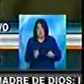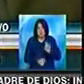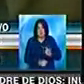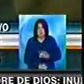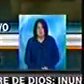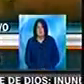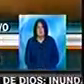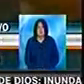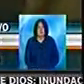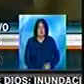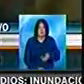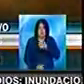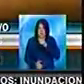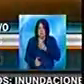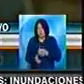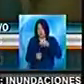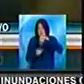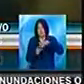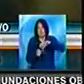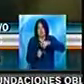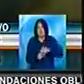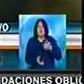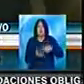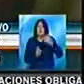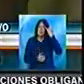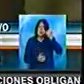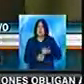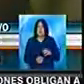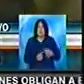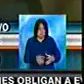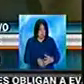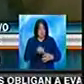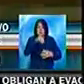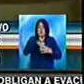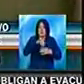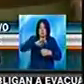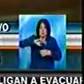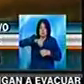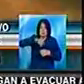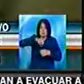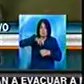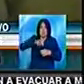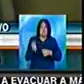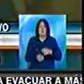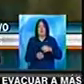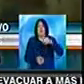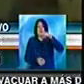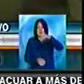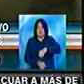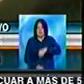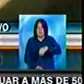veces. Con agua. ¿Ya? Exacto. ¿Cuál es la idea? Llenarla y taparla muy bien, cerrarla